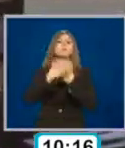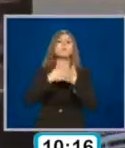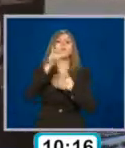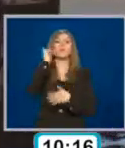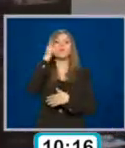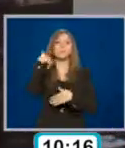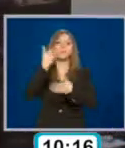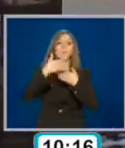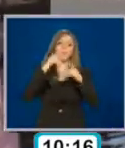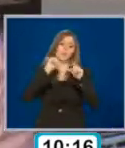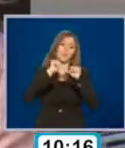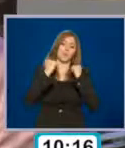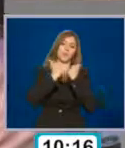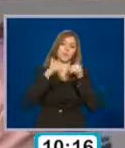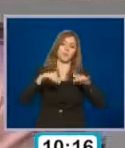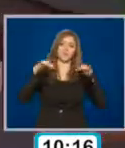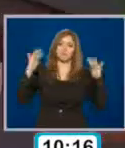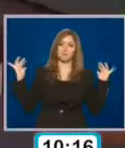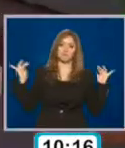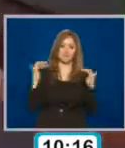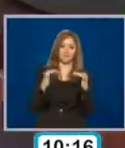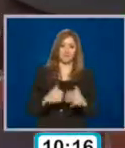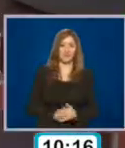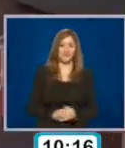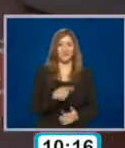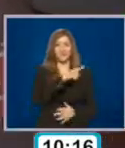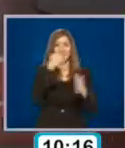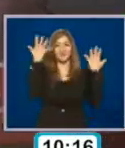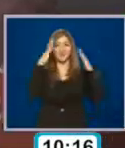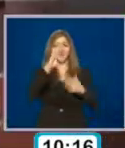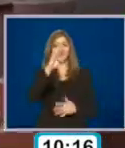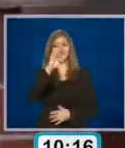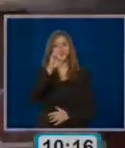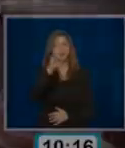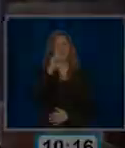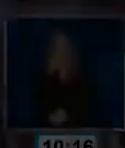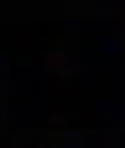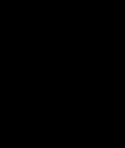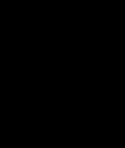Auditorio Nacional. Venga, muy bien, aplauso para Fede Rose, Gracias. que estuvo con nosotros en tus ciudades.